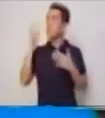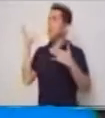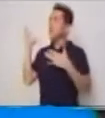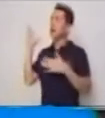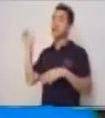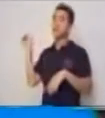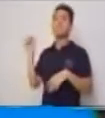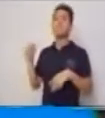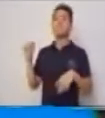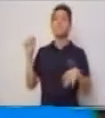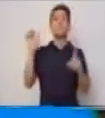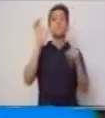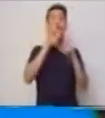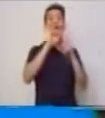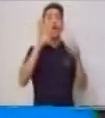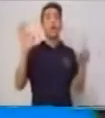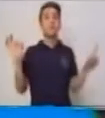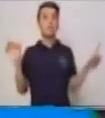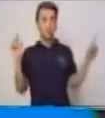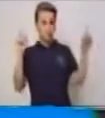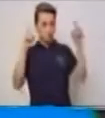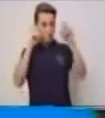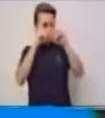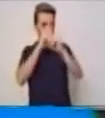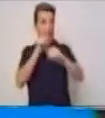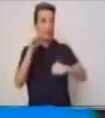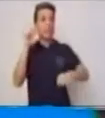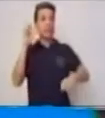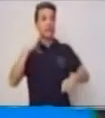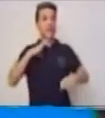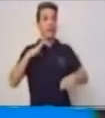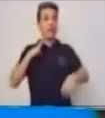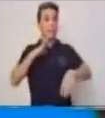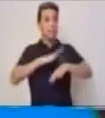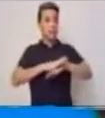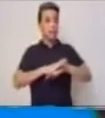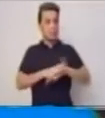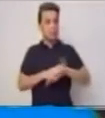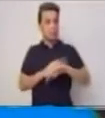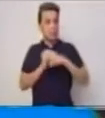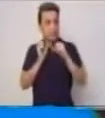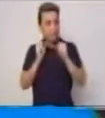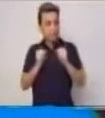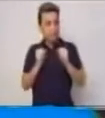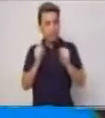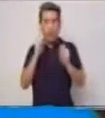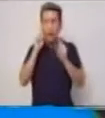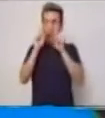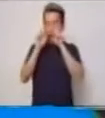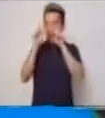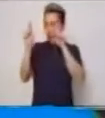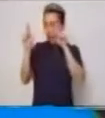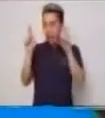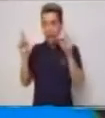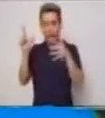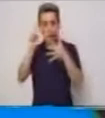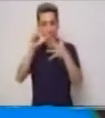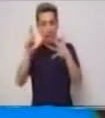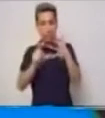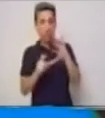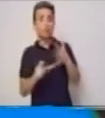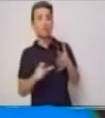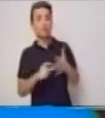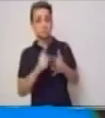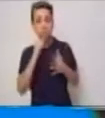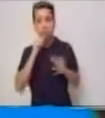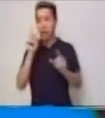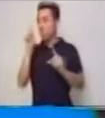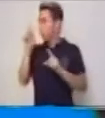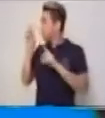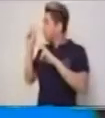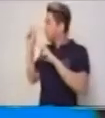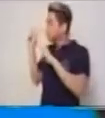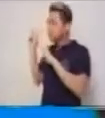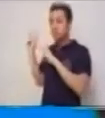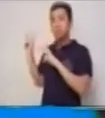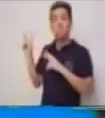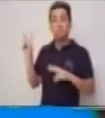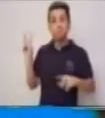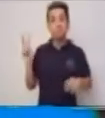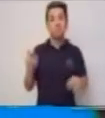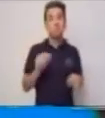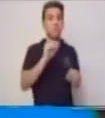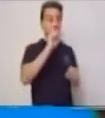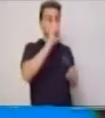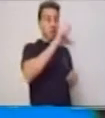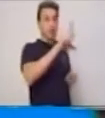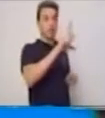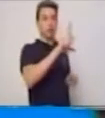que ya tiene más dificultad, tiene más elementos que podemos ver. Primero observamos, inicial